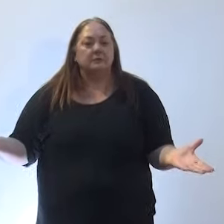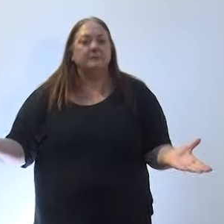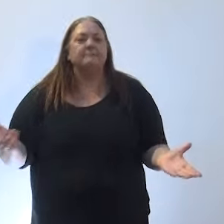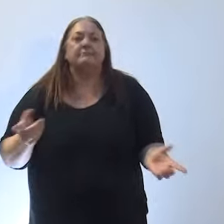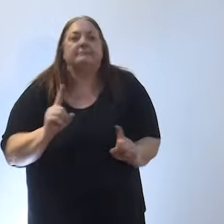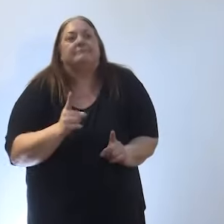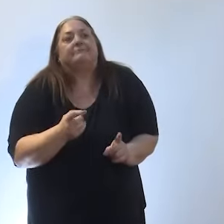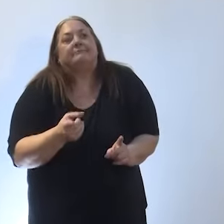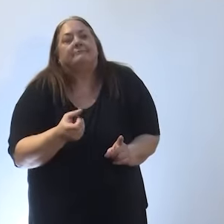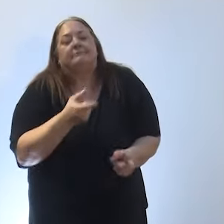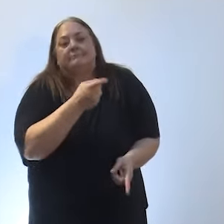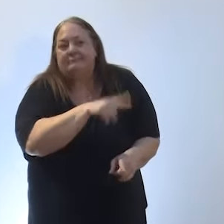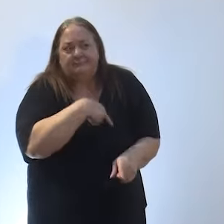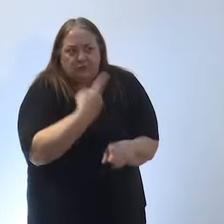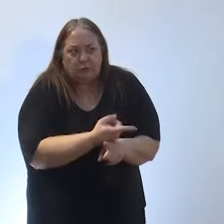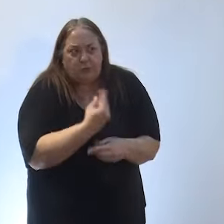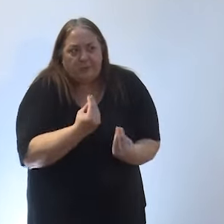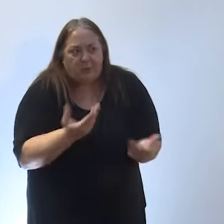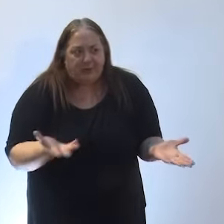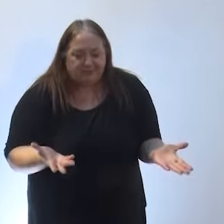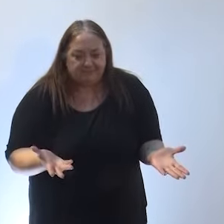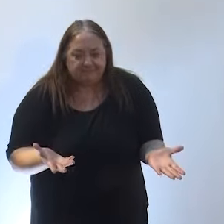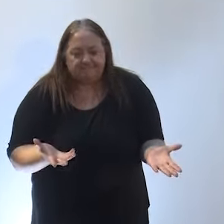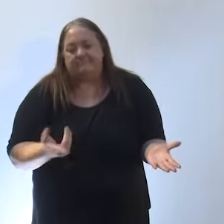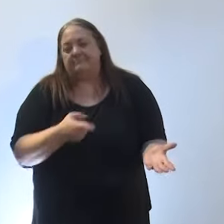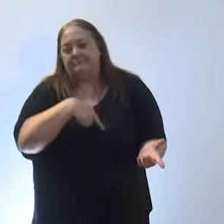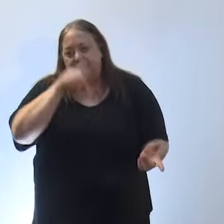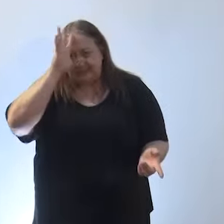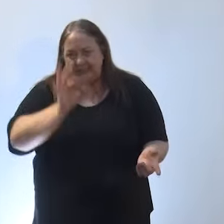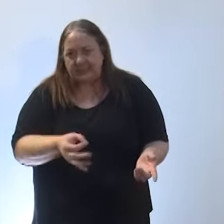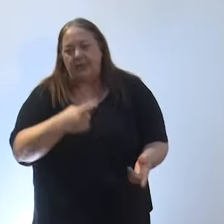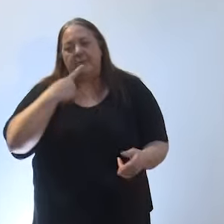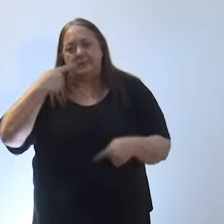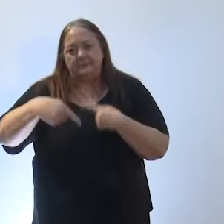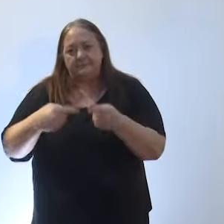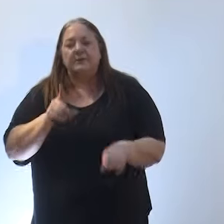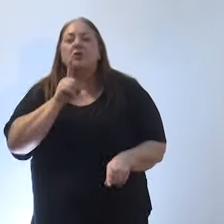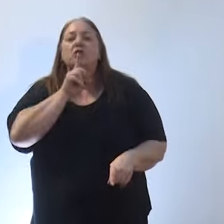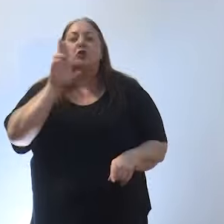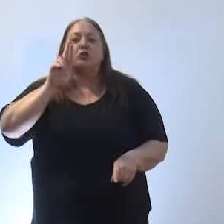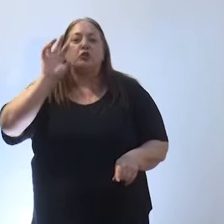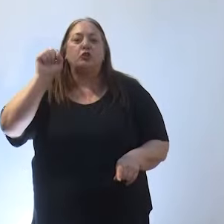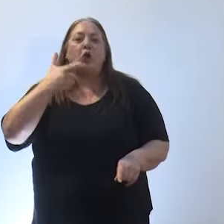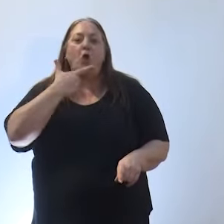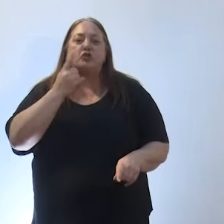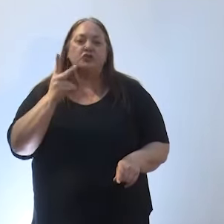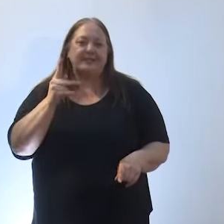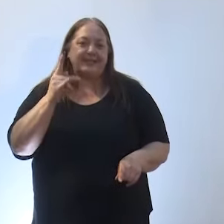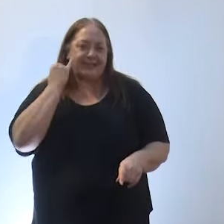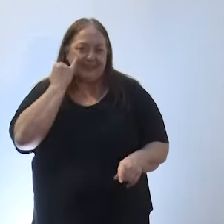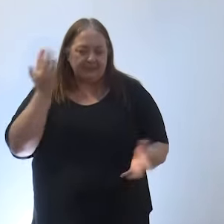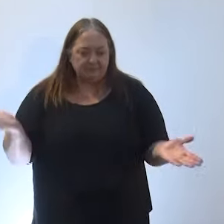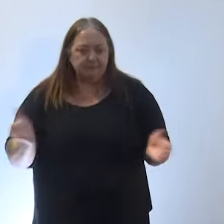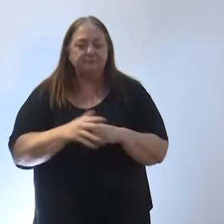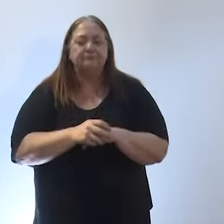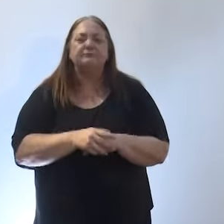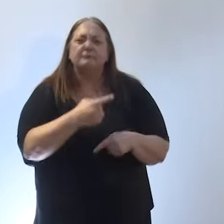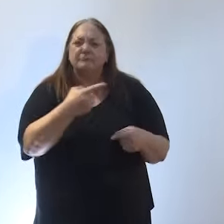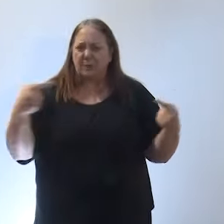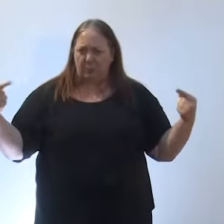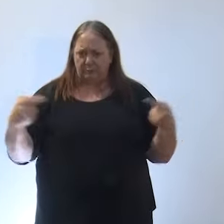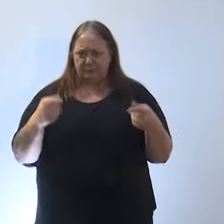teórica además de de la posición del programa transición etcétera de trosky Pero además eso es totalmente lo opuesto lo que hace mi ley